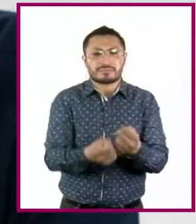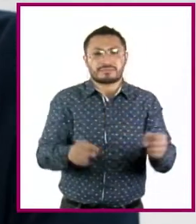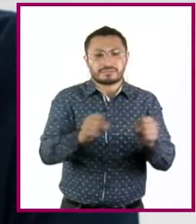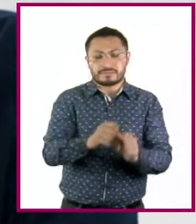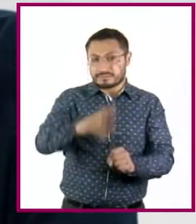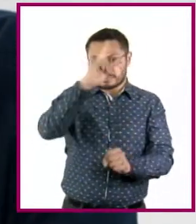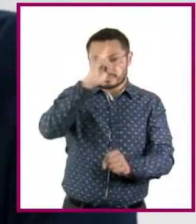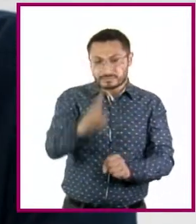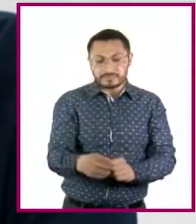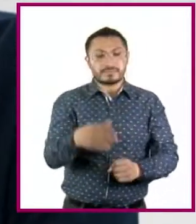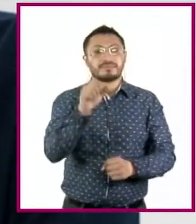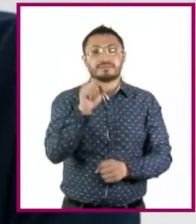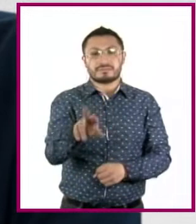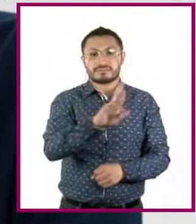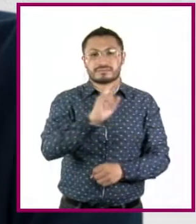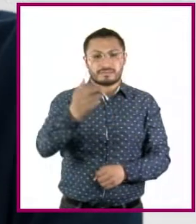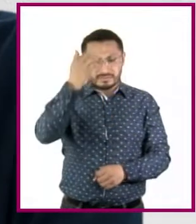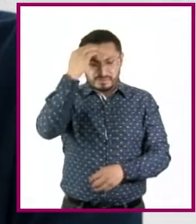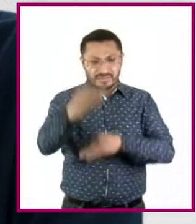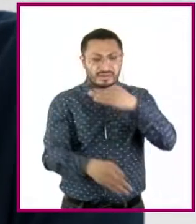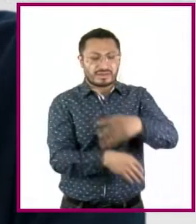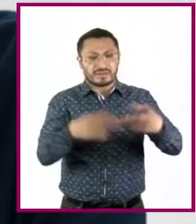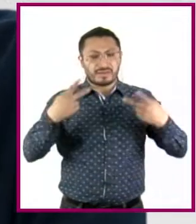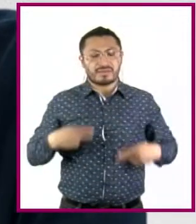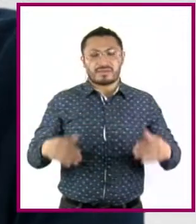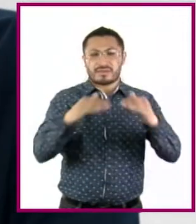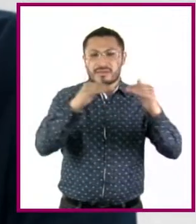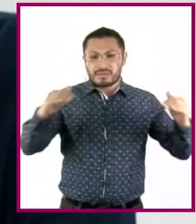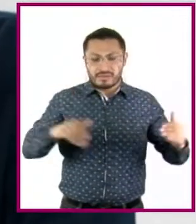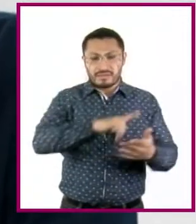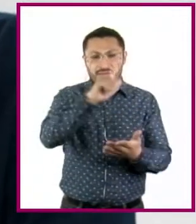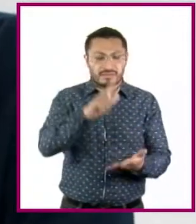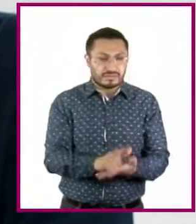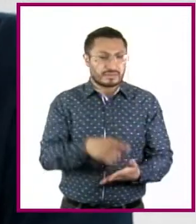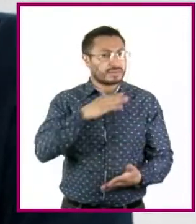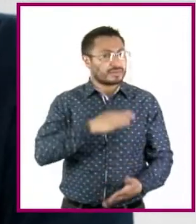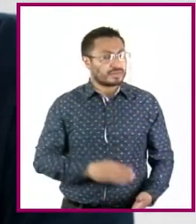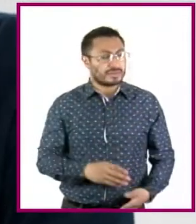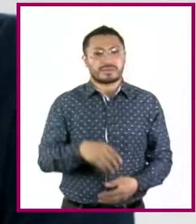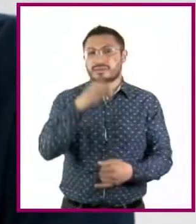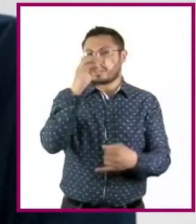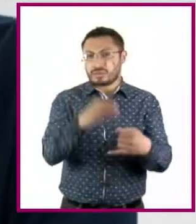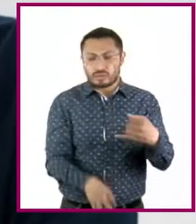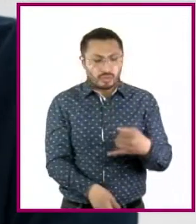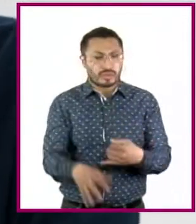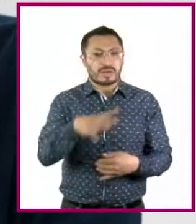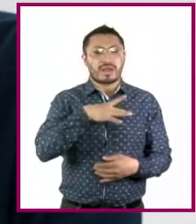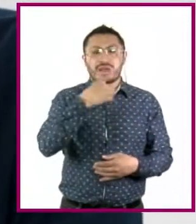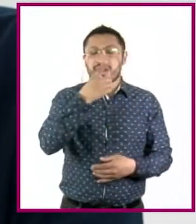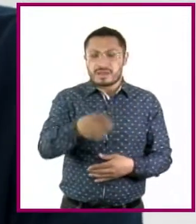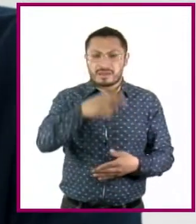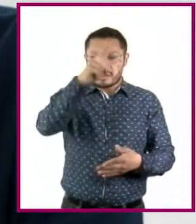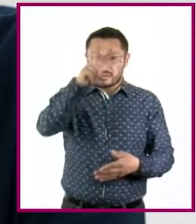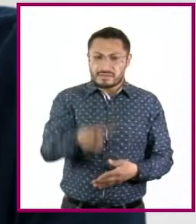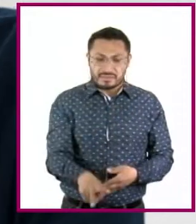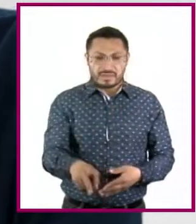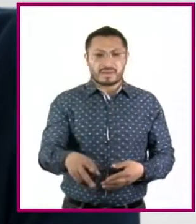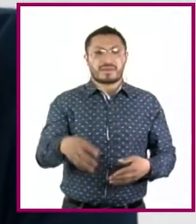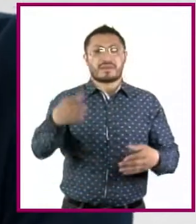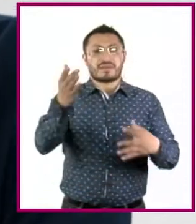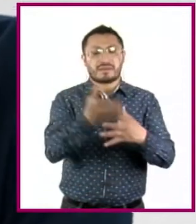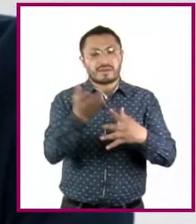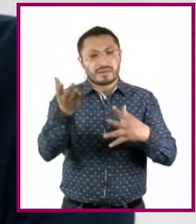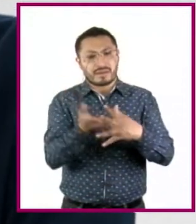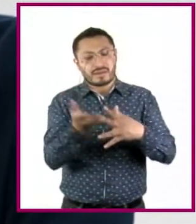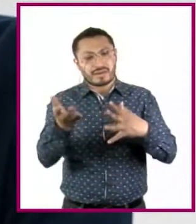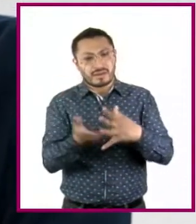Asimismo, reconoce la igualdad de todos los ciudadanos ante la ley y la justicia. Por último, afirma el principio de la separación de poderes.